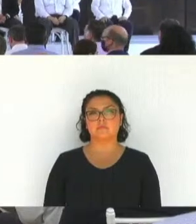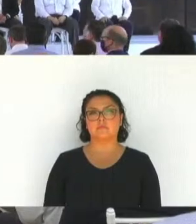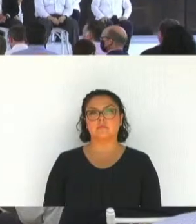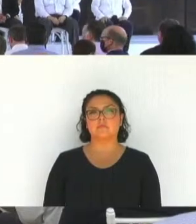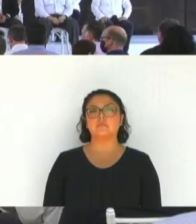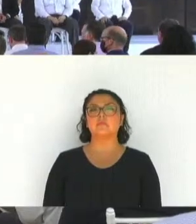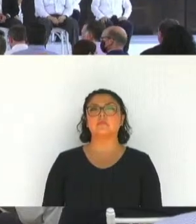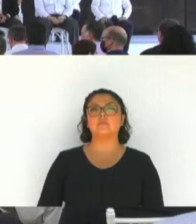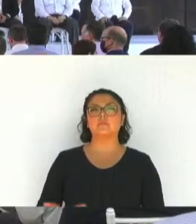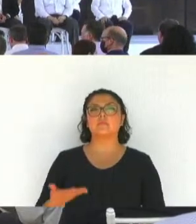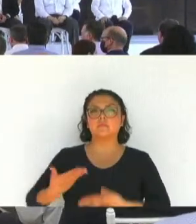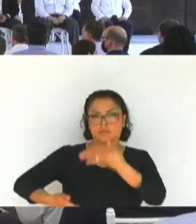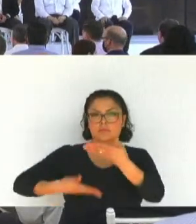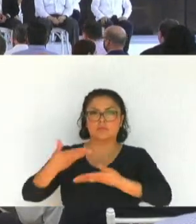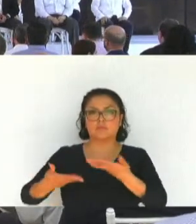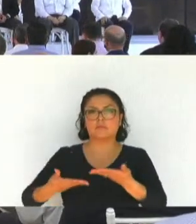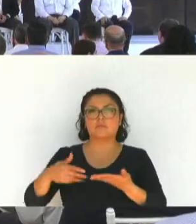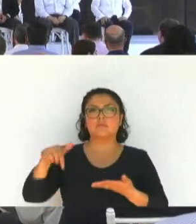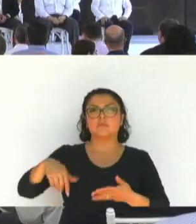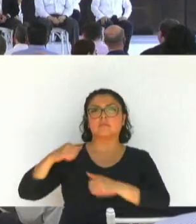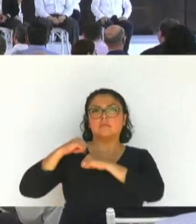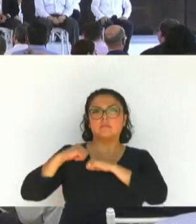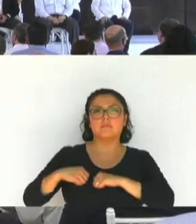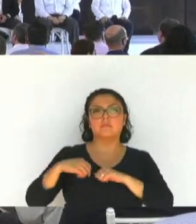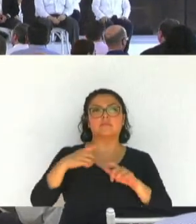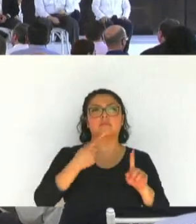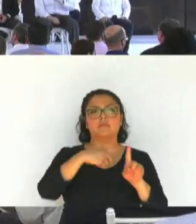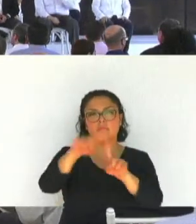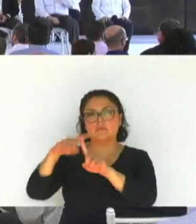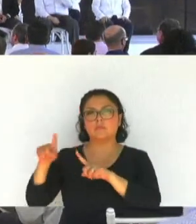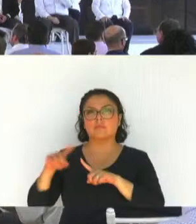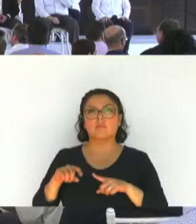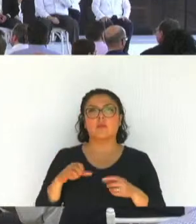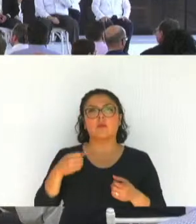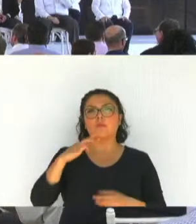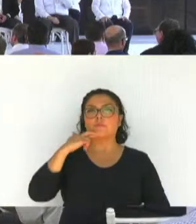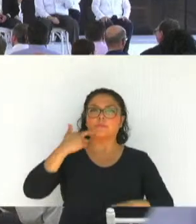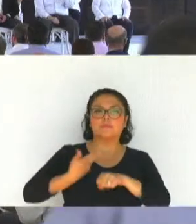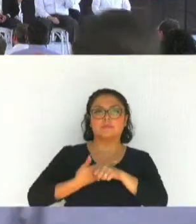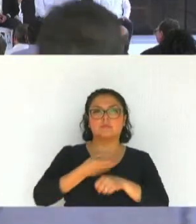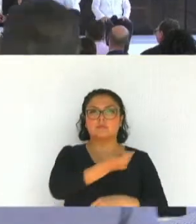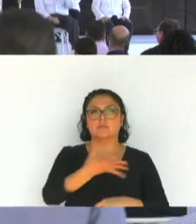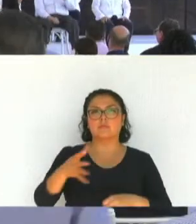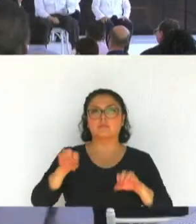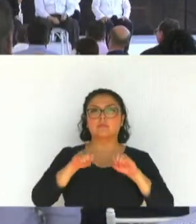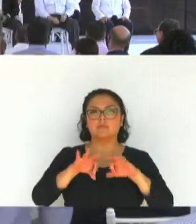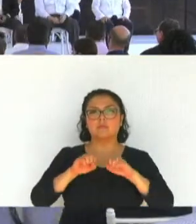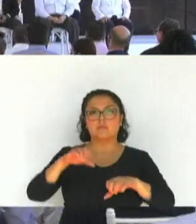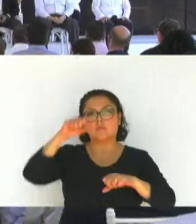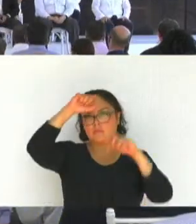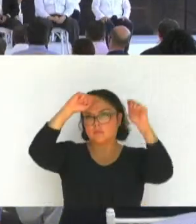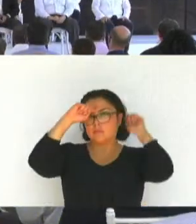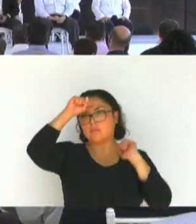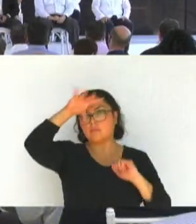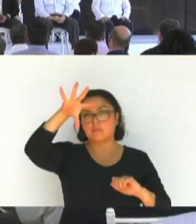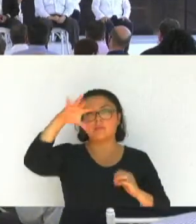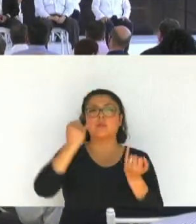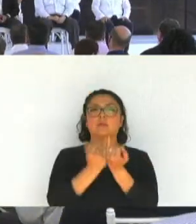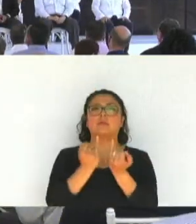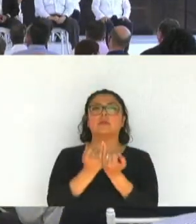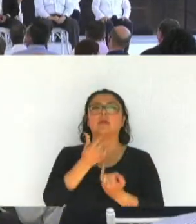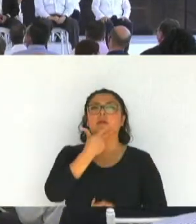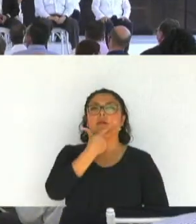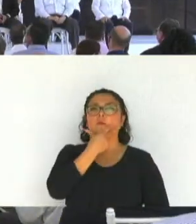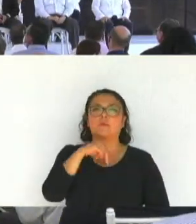Saludamos también a titulares de unidad, empresas del sector minero, público que nos acompaña y por supuesto a los medios de comunicación. Sean todas y